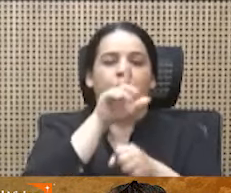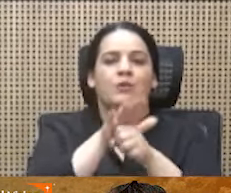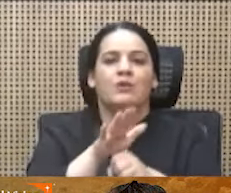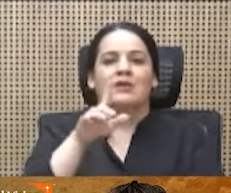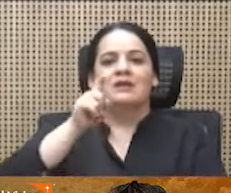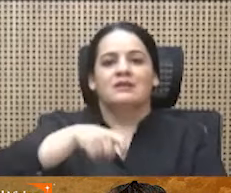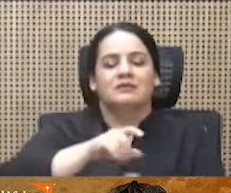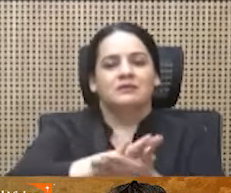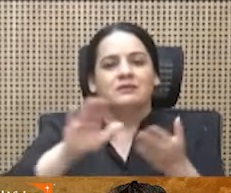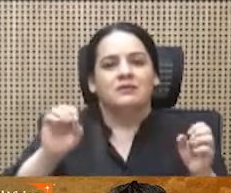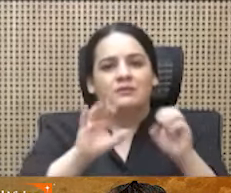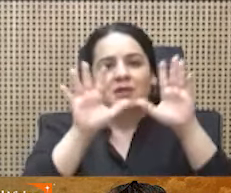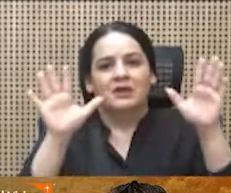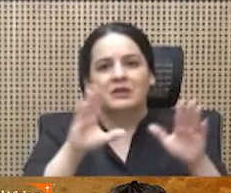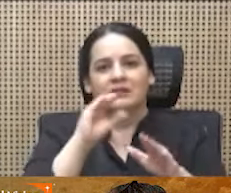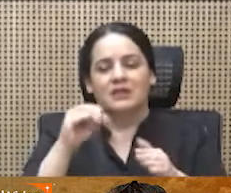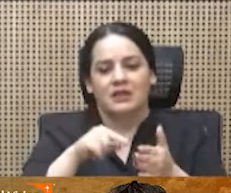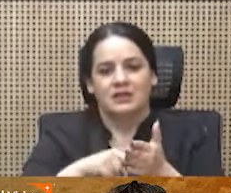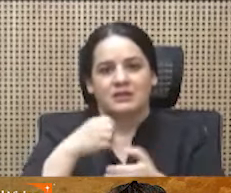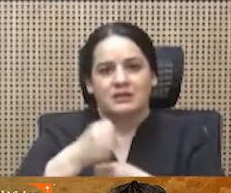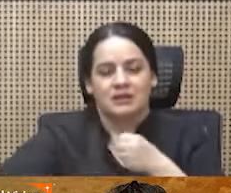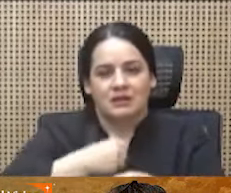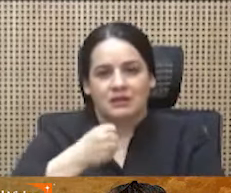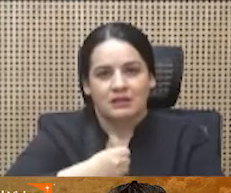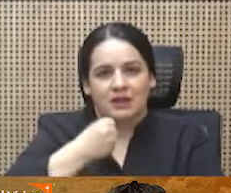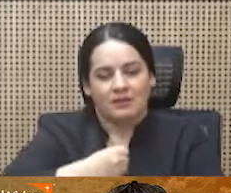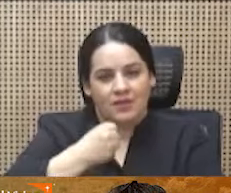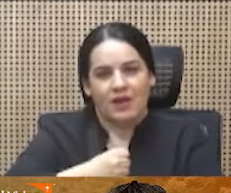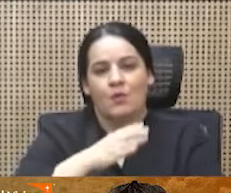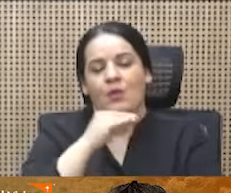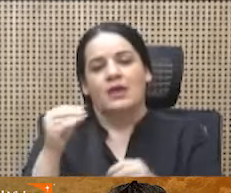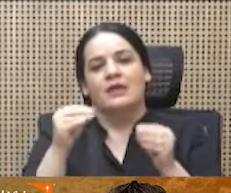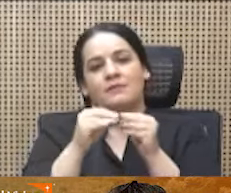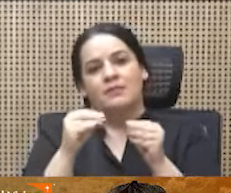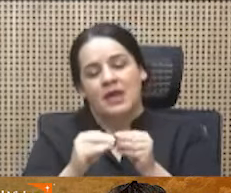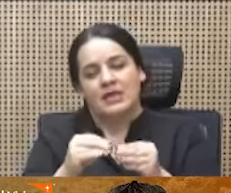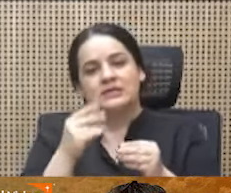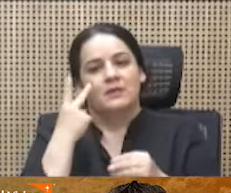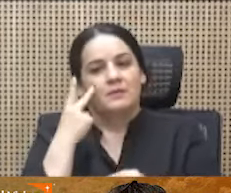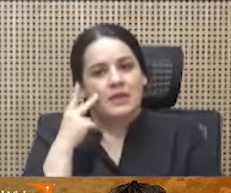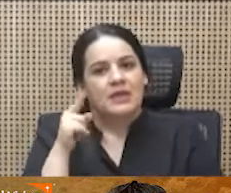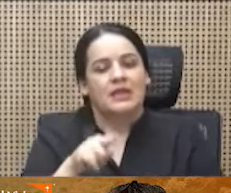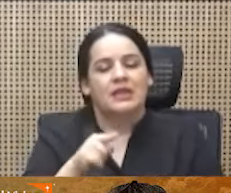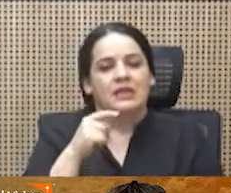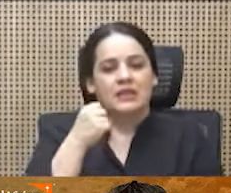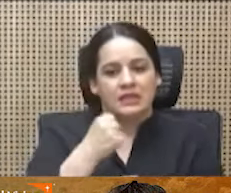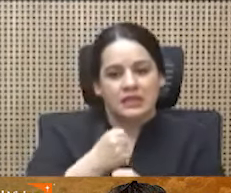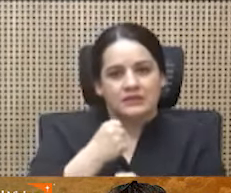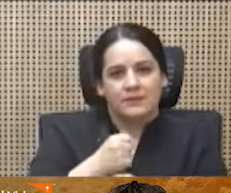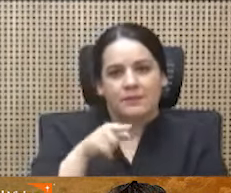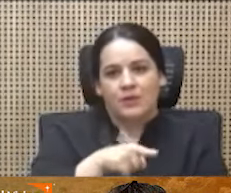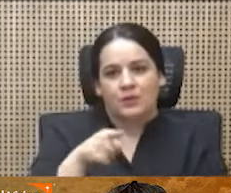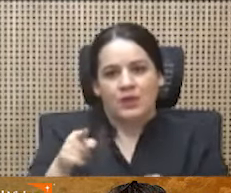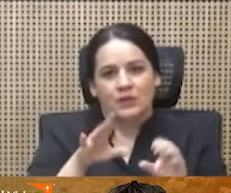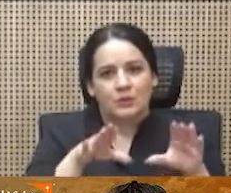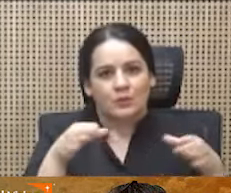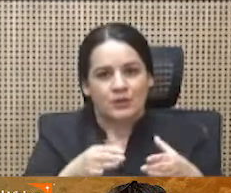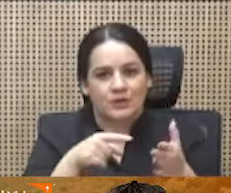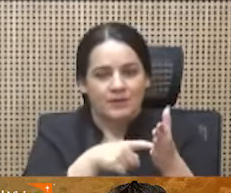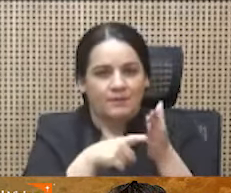Necesitamos transparencia en el trabajo y también medir el desempeño de las comisiones. Creo que eso nos lo demanda